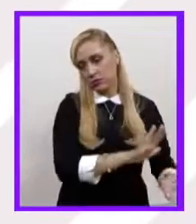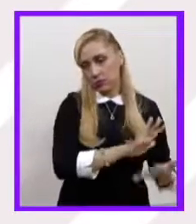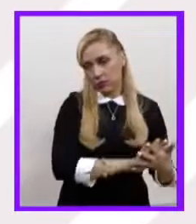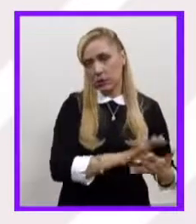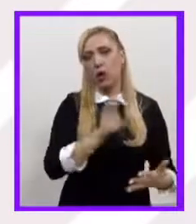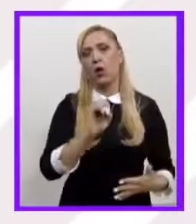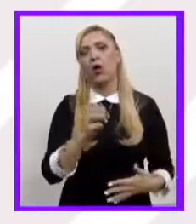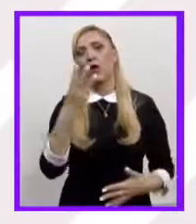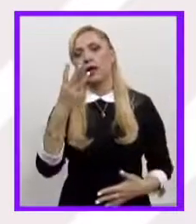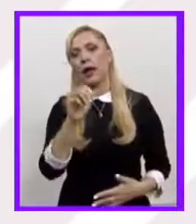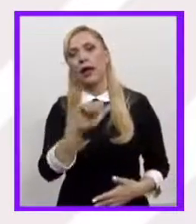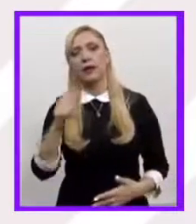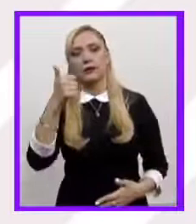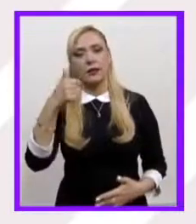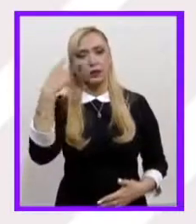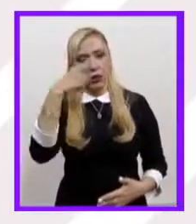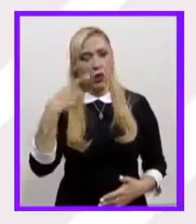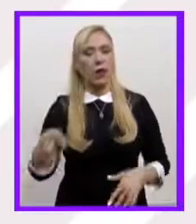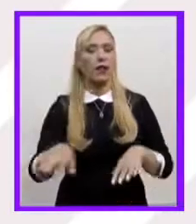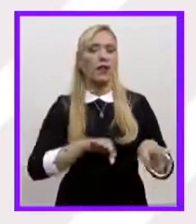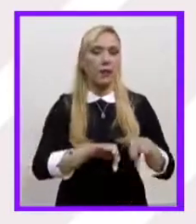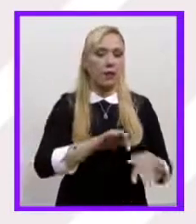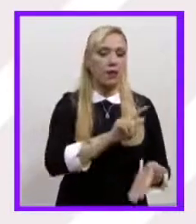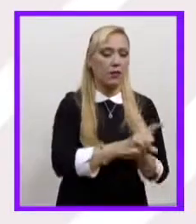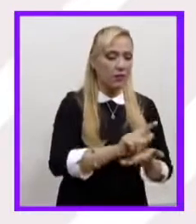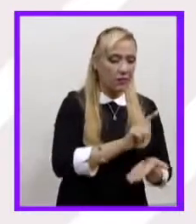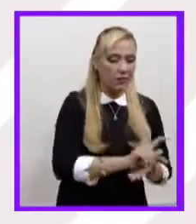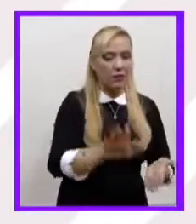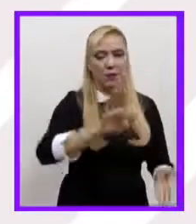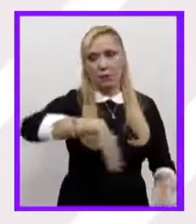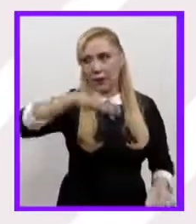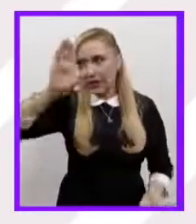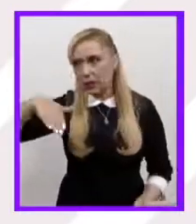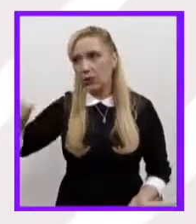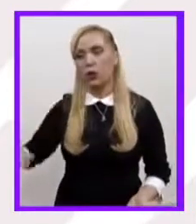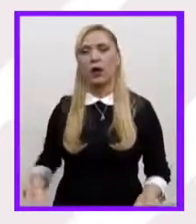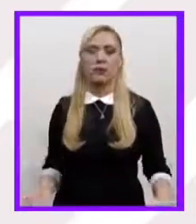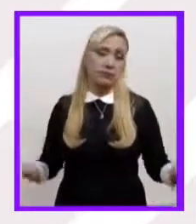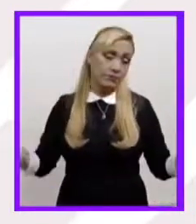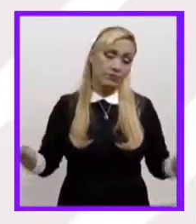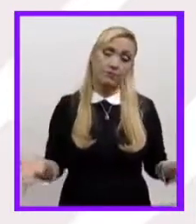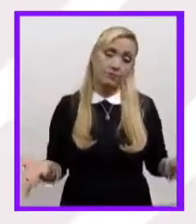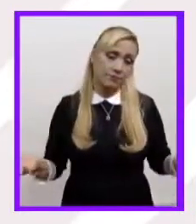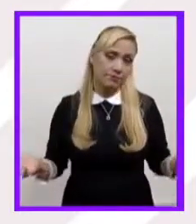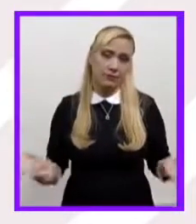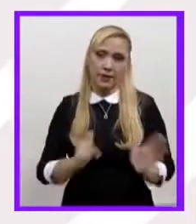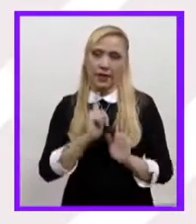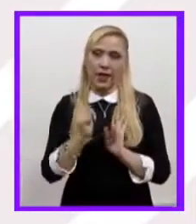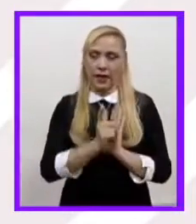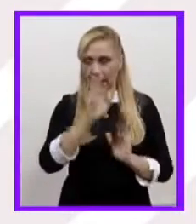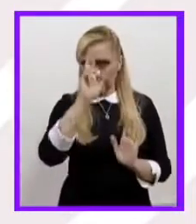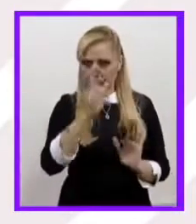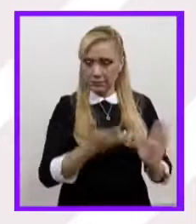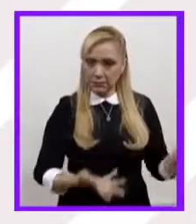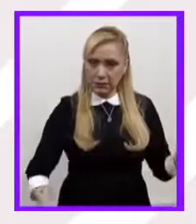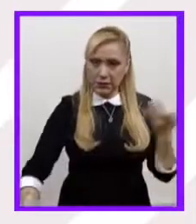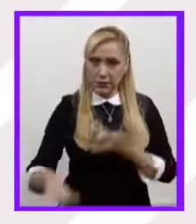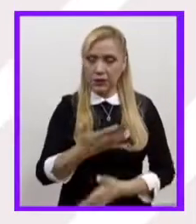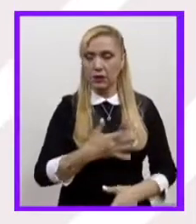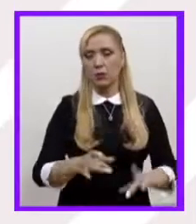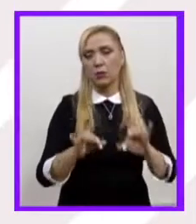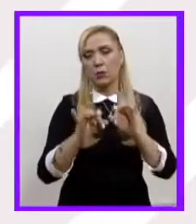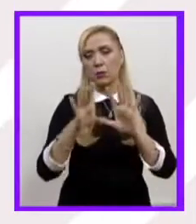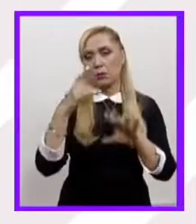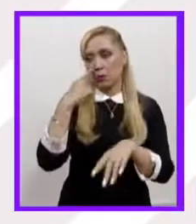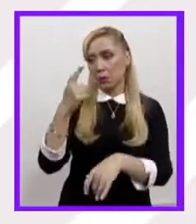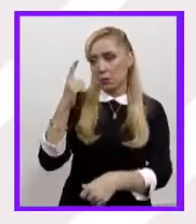a 6 horas. Evidentemente, por tratarse de la Ley de Cultura Cívica, cuando se sorprende a